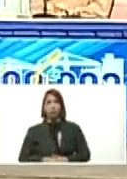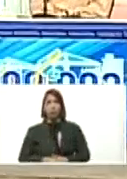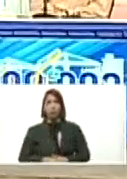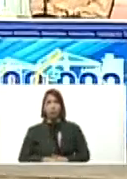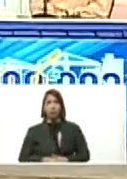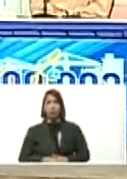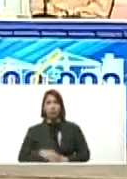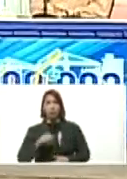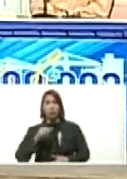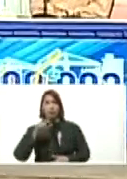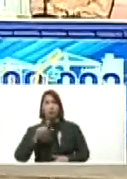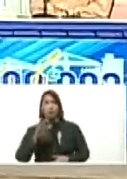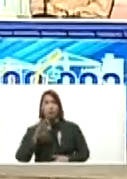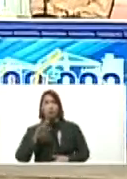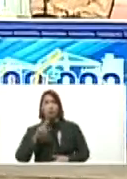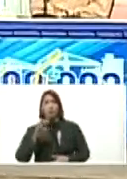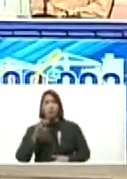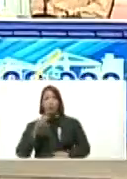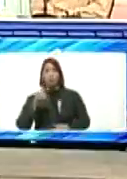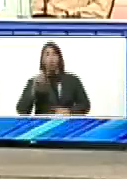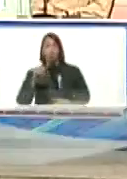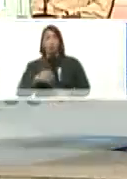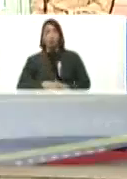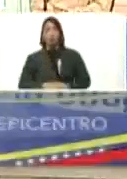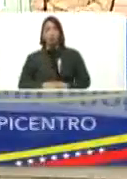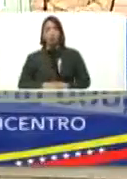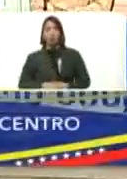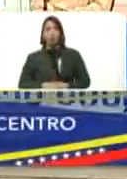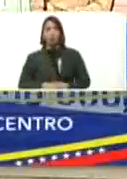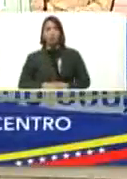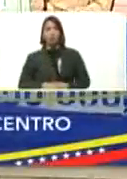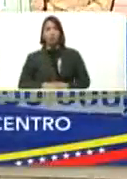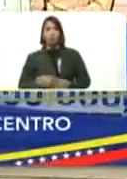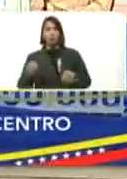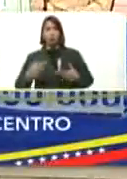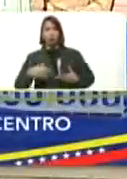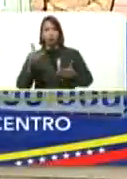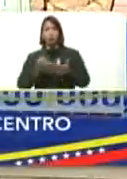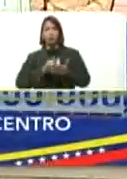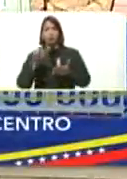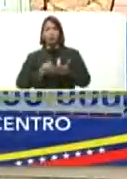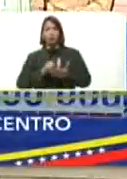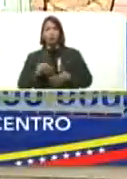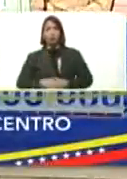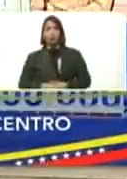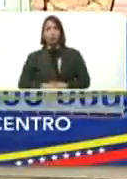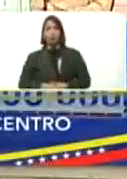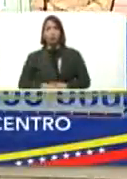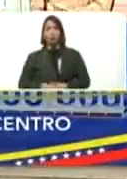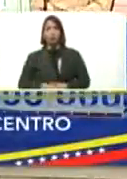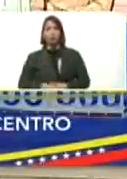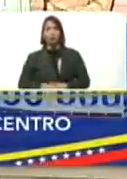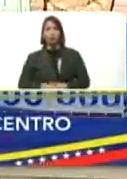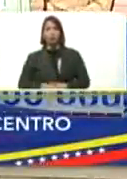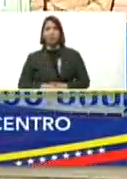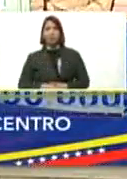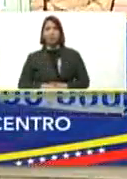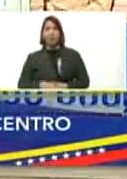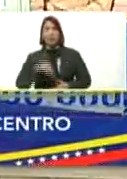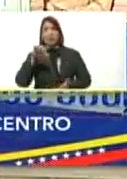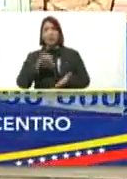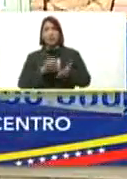Alfredo Serrano Mancilla. Me está llegando un libro editado por el Centro